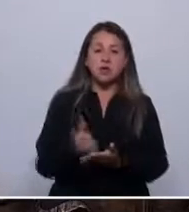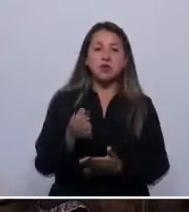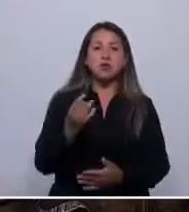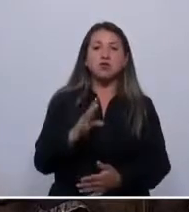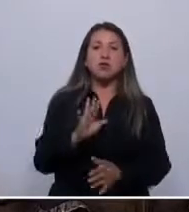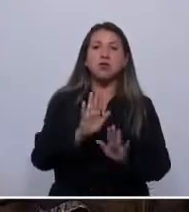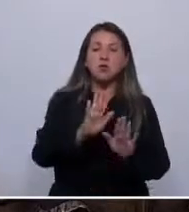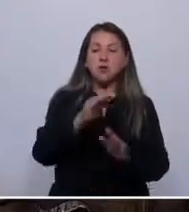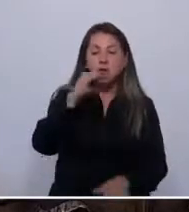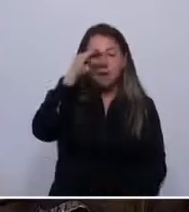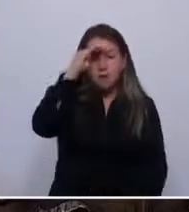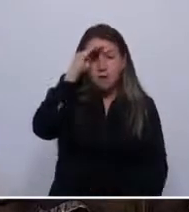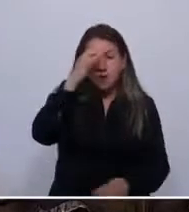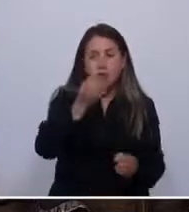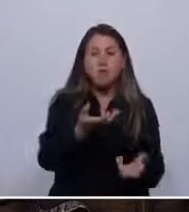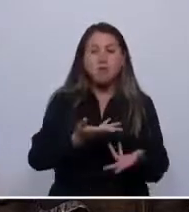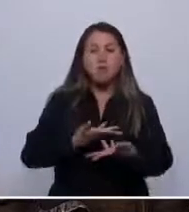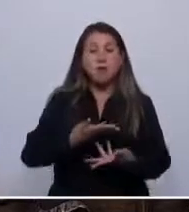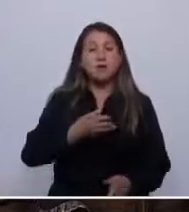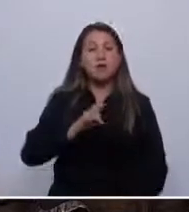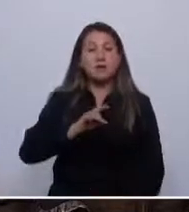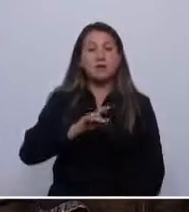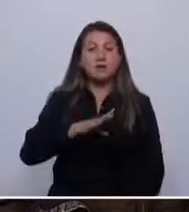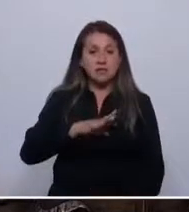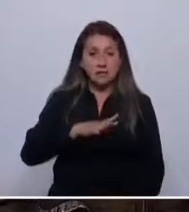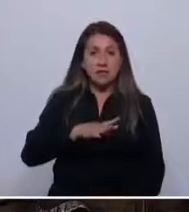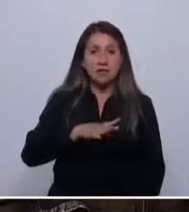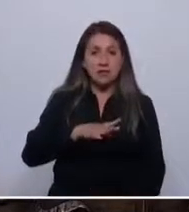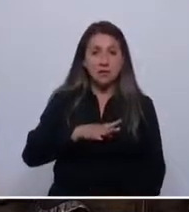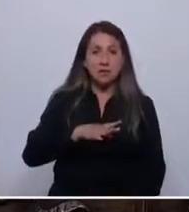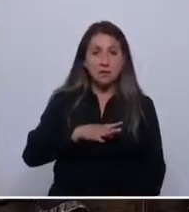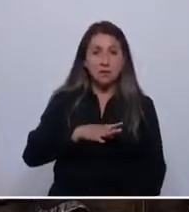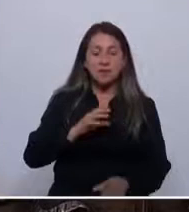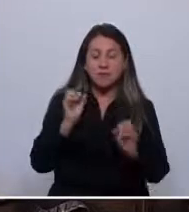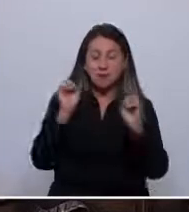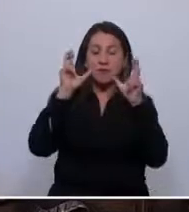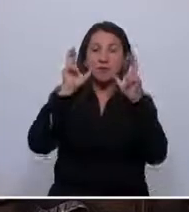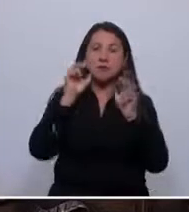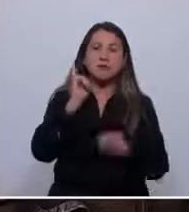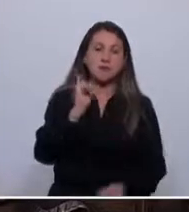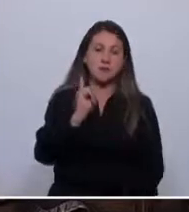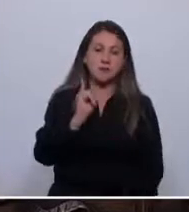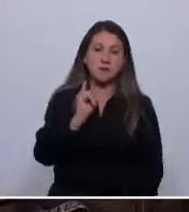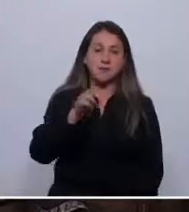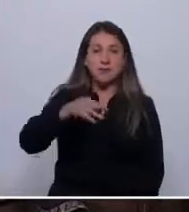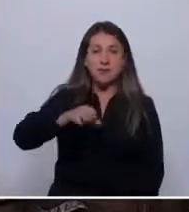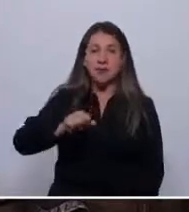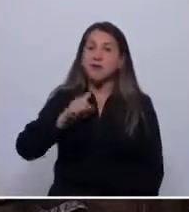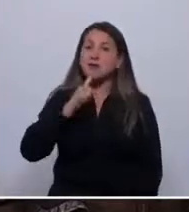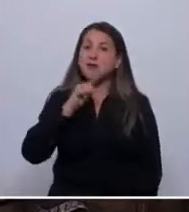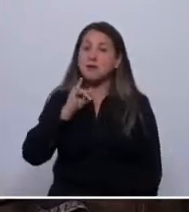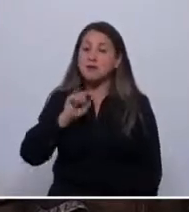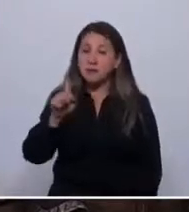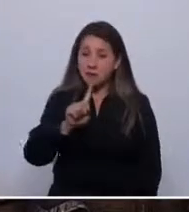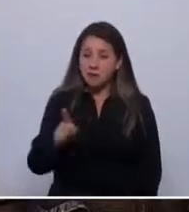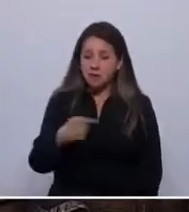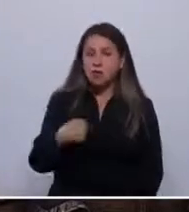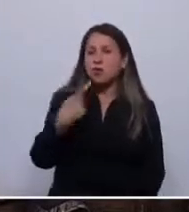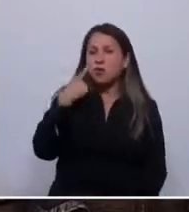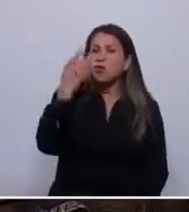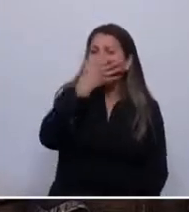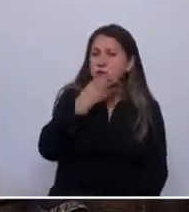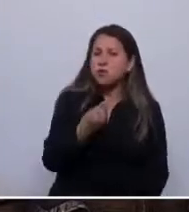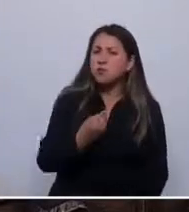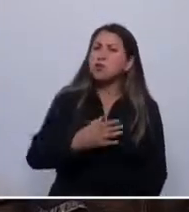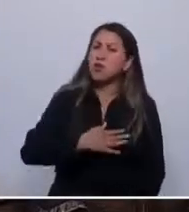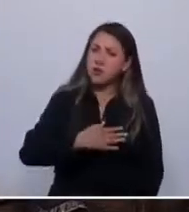confiar. Chile sí despertó. Matías, conozco el hermoso corazón